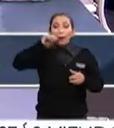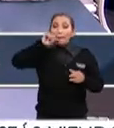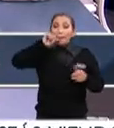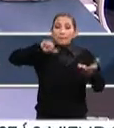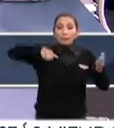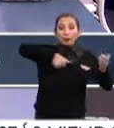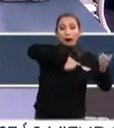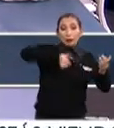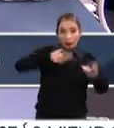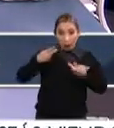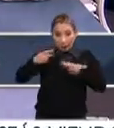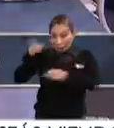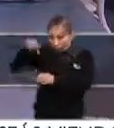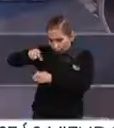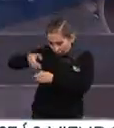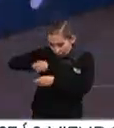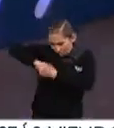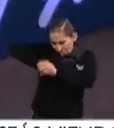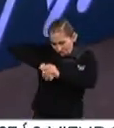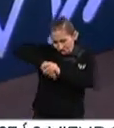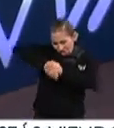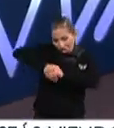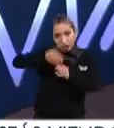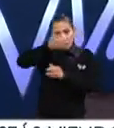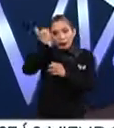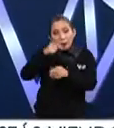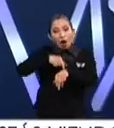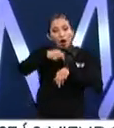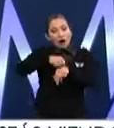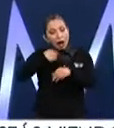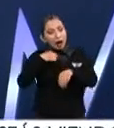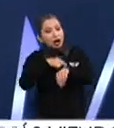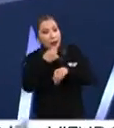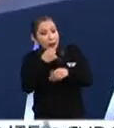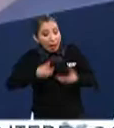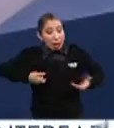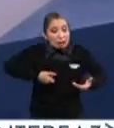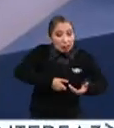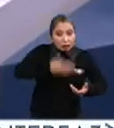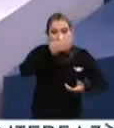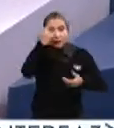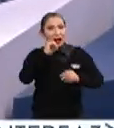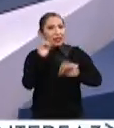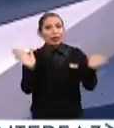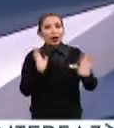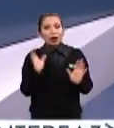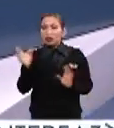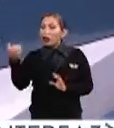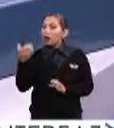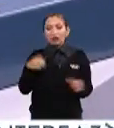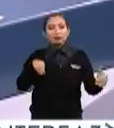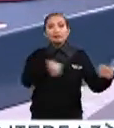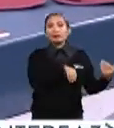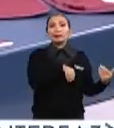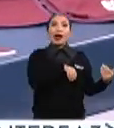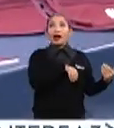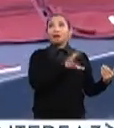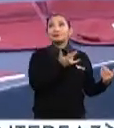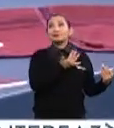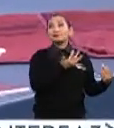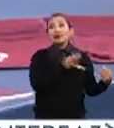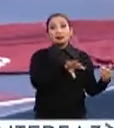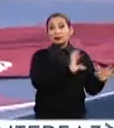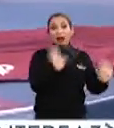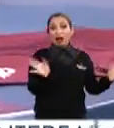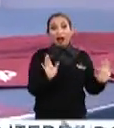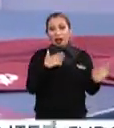no preparamos la mamila, no lavamos la mamila, ¿no? No sabemos a qué hora tiene que comer el niño. Bueno, no saben a qué hora tiene que comer el niño. Y no, ese es un